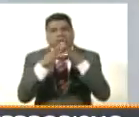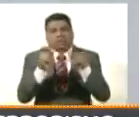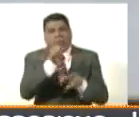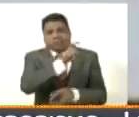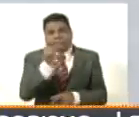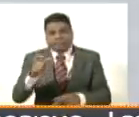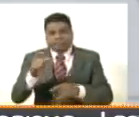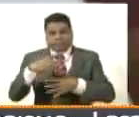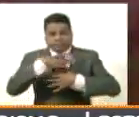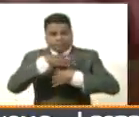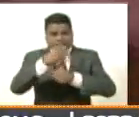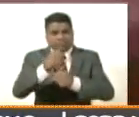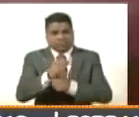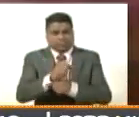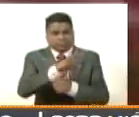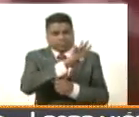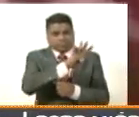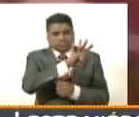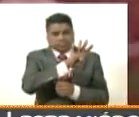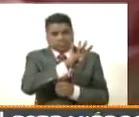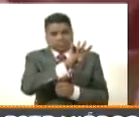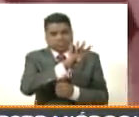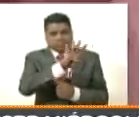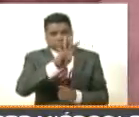sanitarias en cuarentena para tratar de